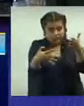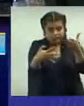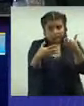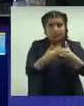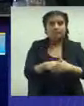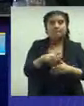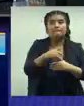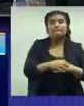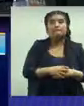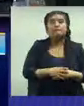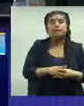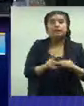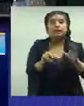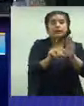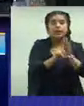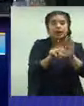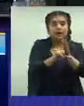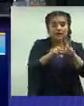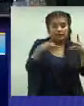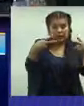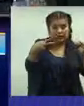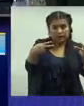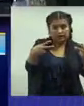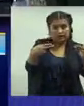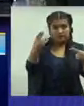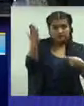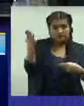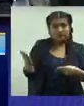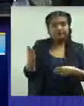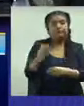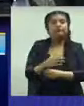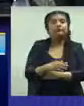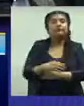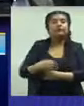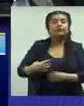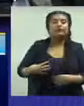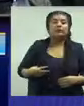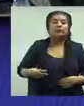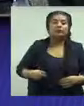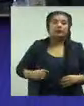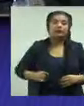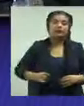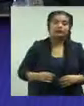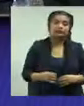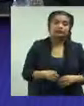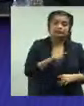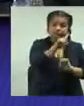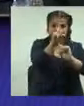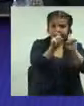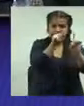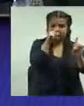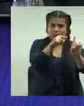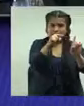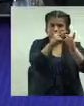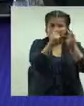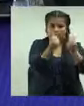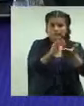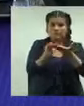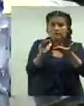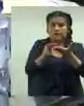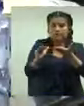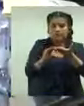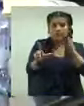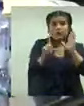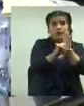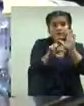para lo que es la ley de cáncer. ¿Cuánto se proyecta invertir o gastar vinculado con esa ley, con